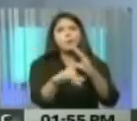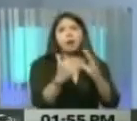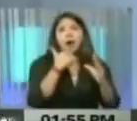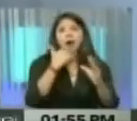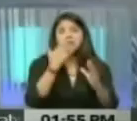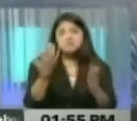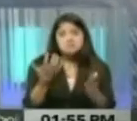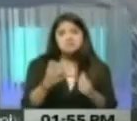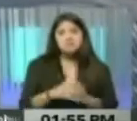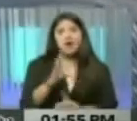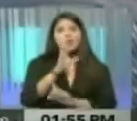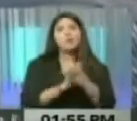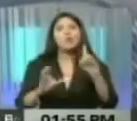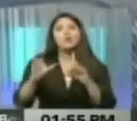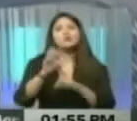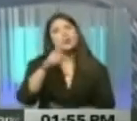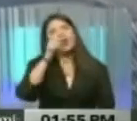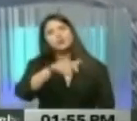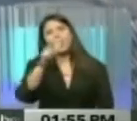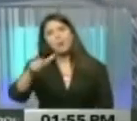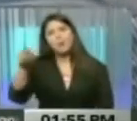aportes a